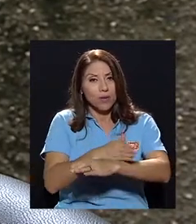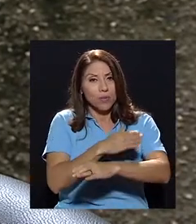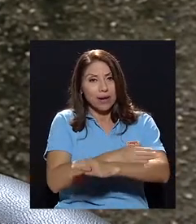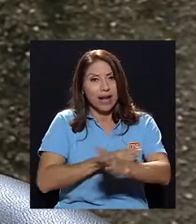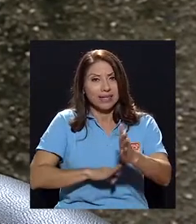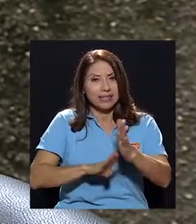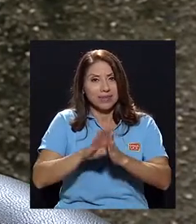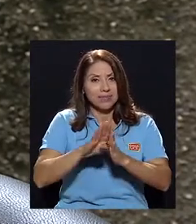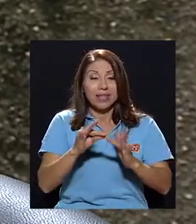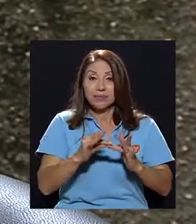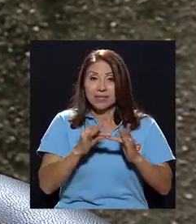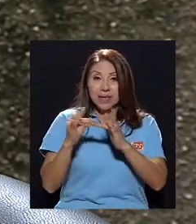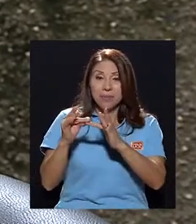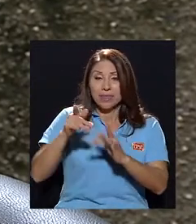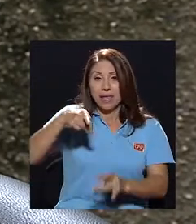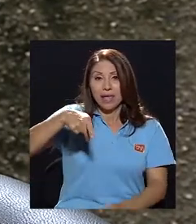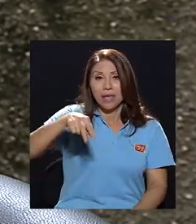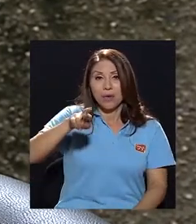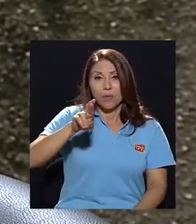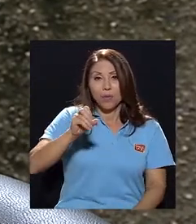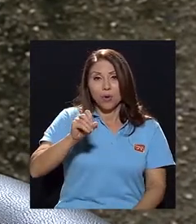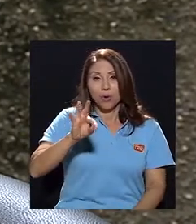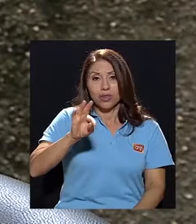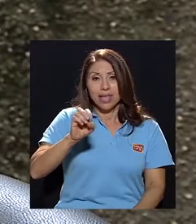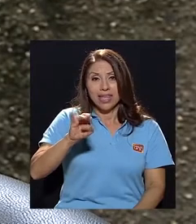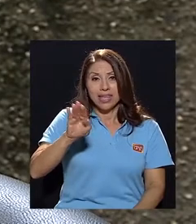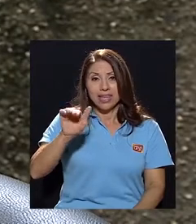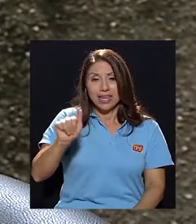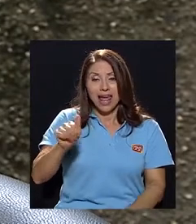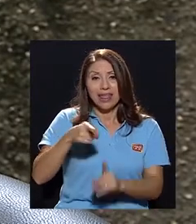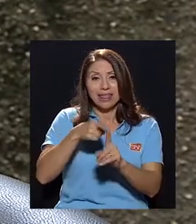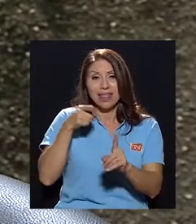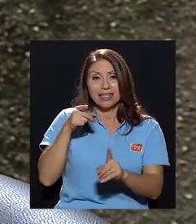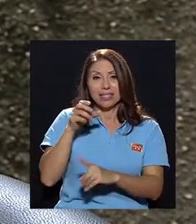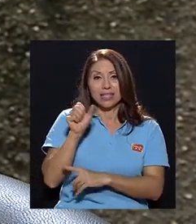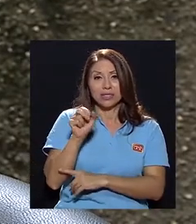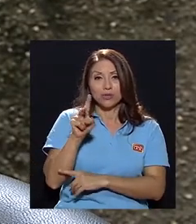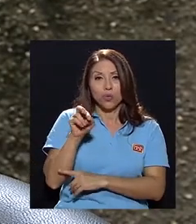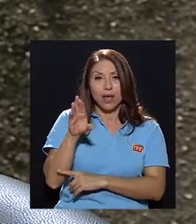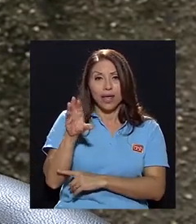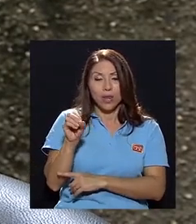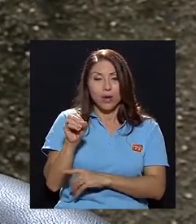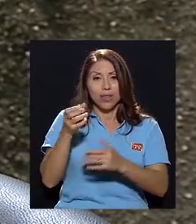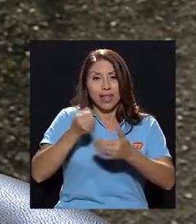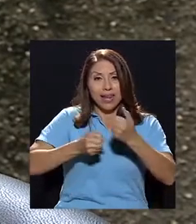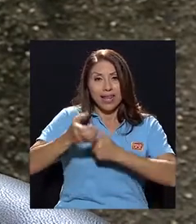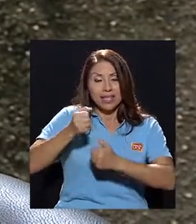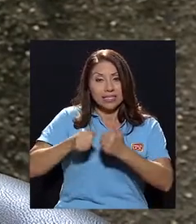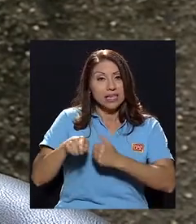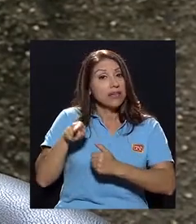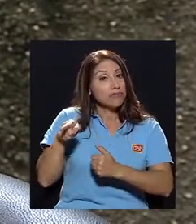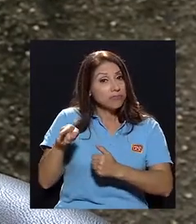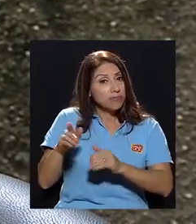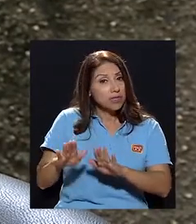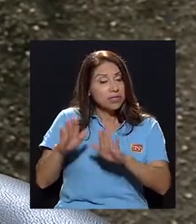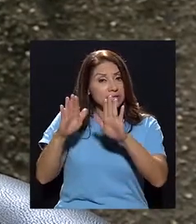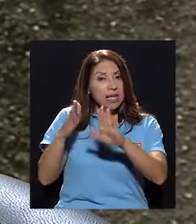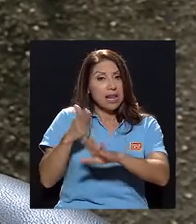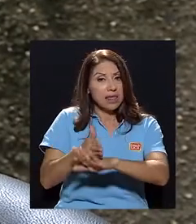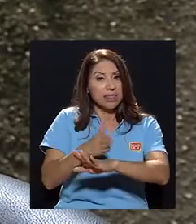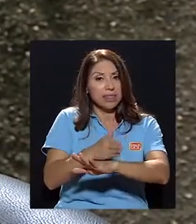sobre todo la proteína de suero de leche, que es una proteína que se absorbe muy rápido. Entonces, la leche es un recuperante excelente. Y la